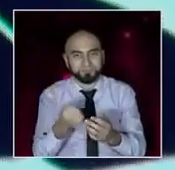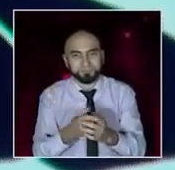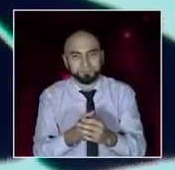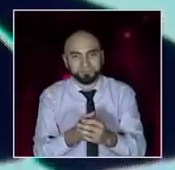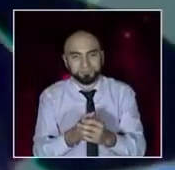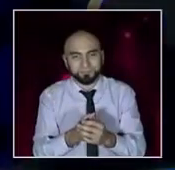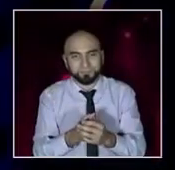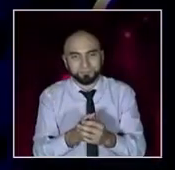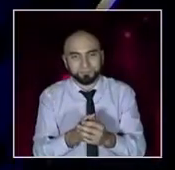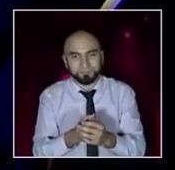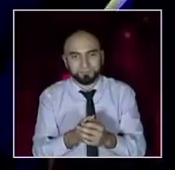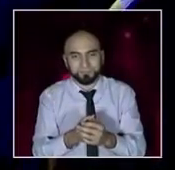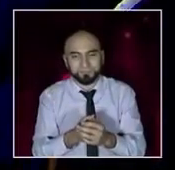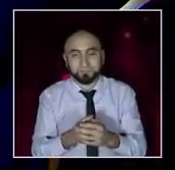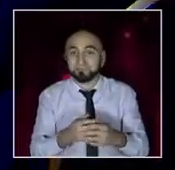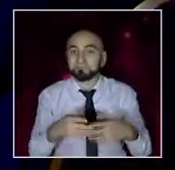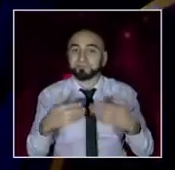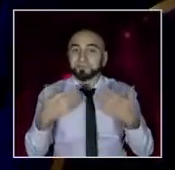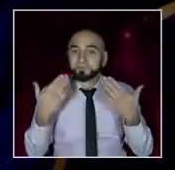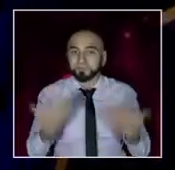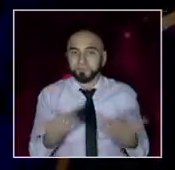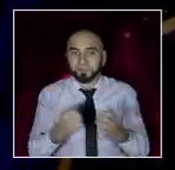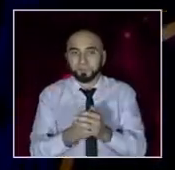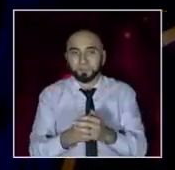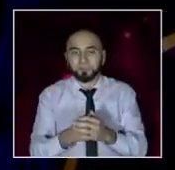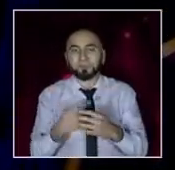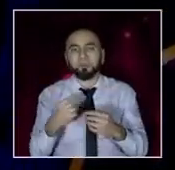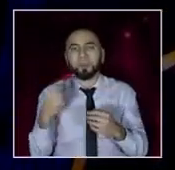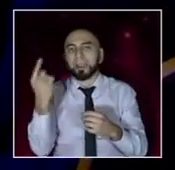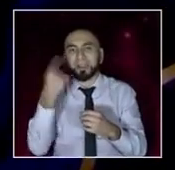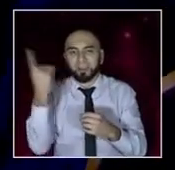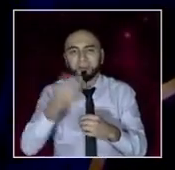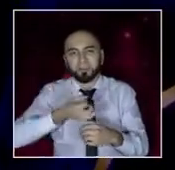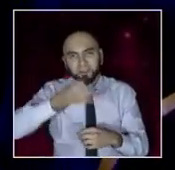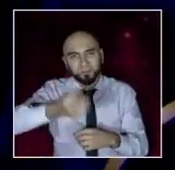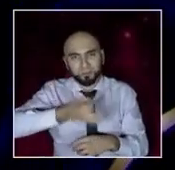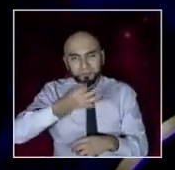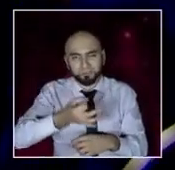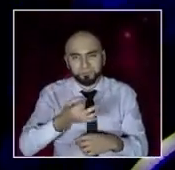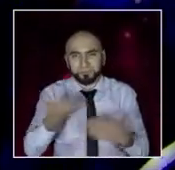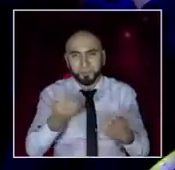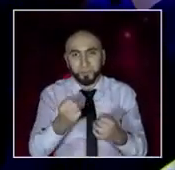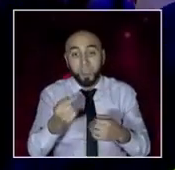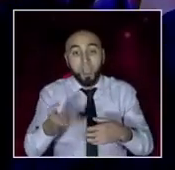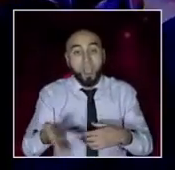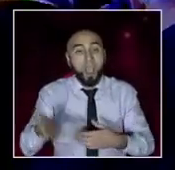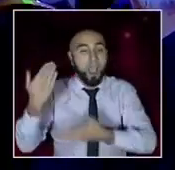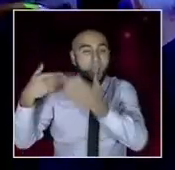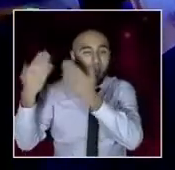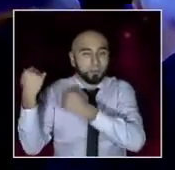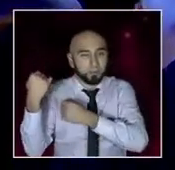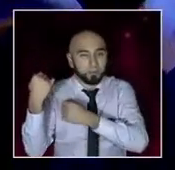esperamos. Así que generalizando a partir de ahí, pueden decir que antes decíamos